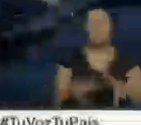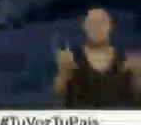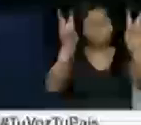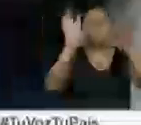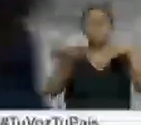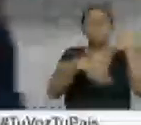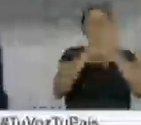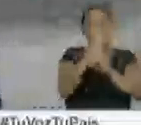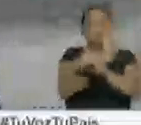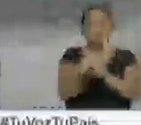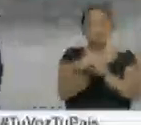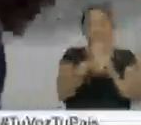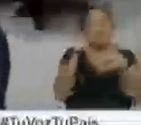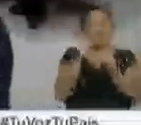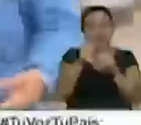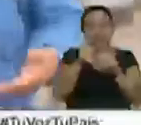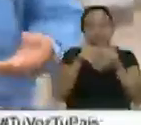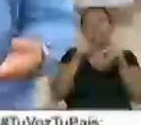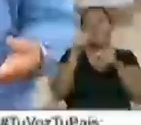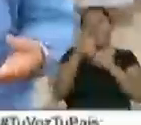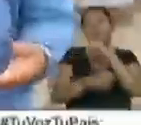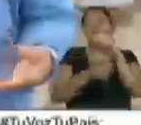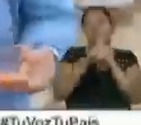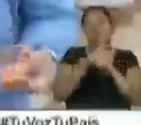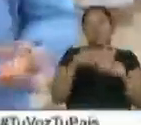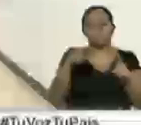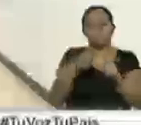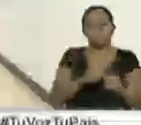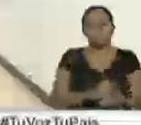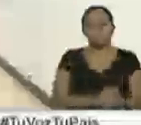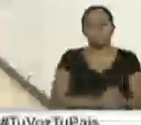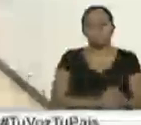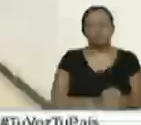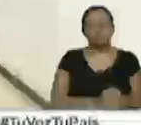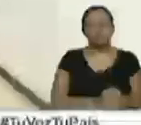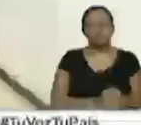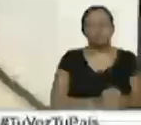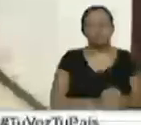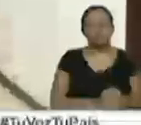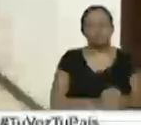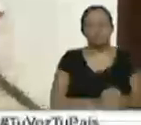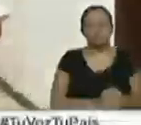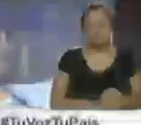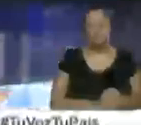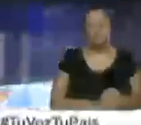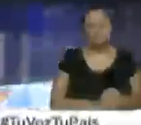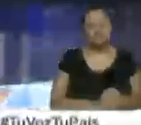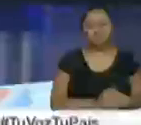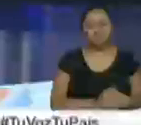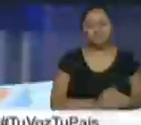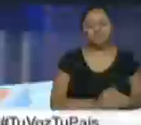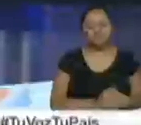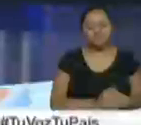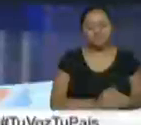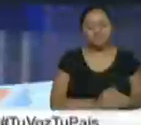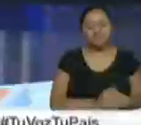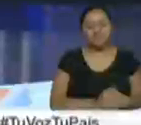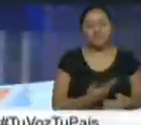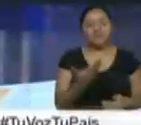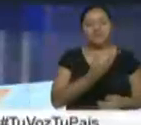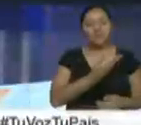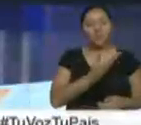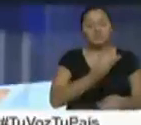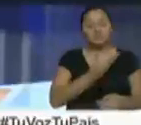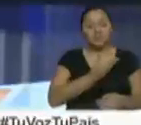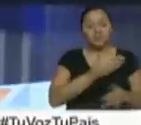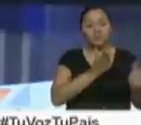temas de discapacidad durante los últimos 10 años. Luis Andrade, Noticiero Ciudadano. Bueno, la misión Manuel